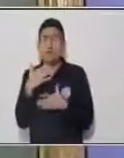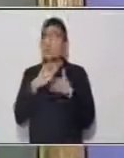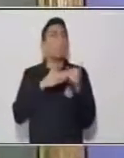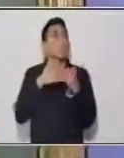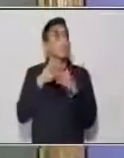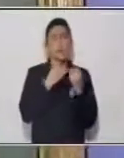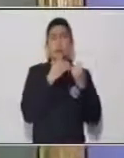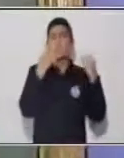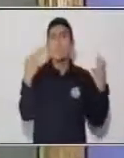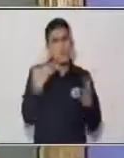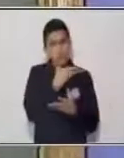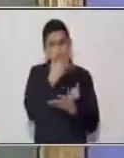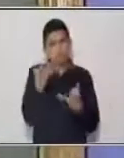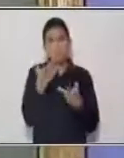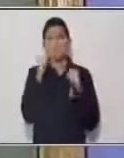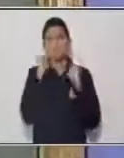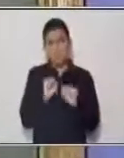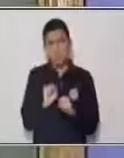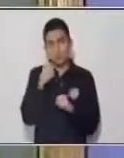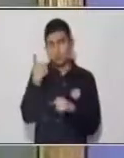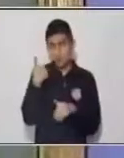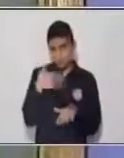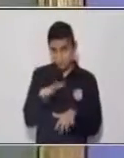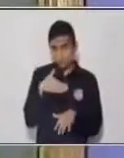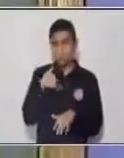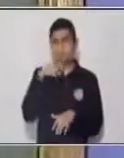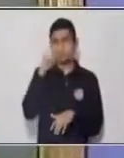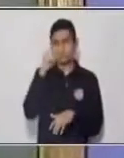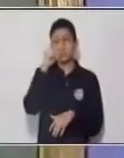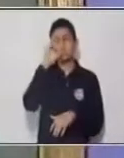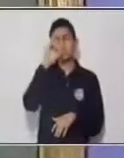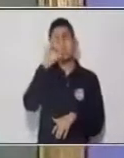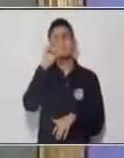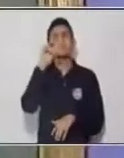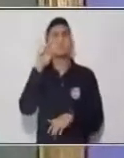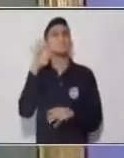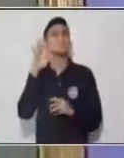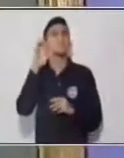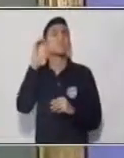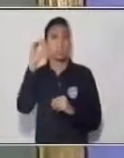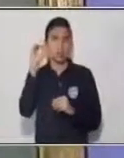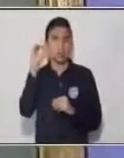cualquier número, al calcularse su primera derivada es 0.